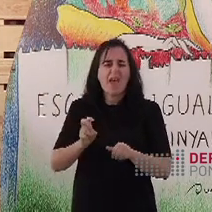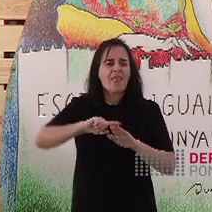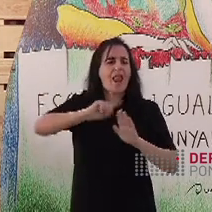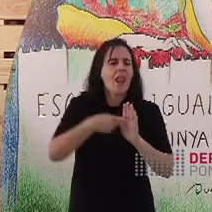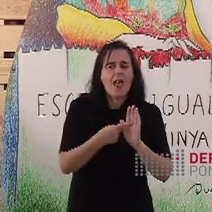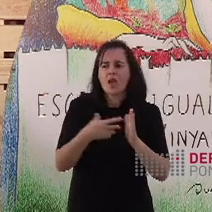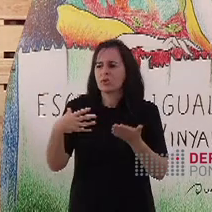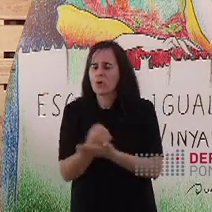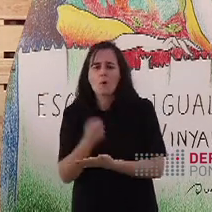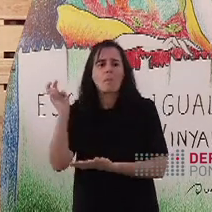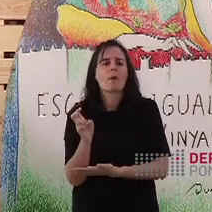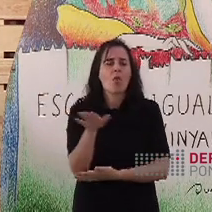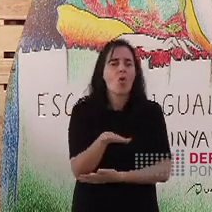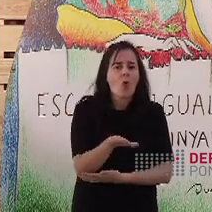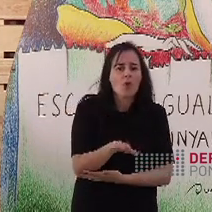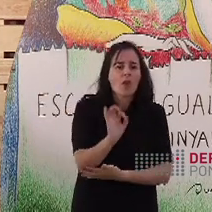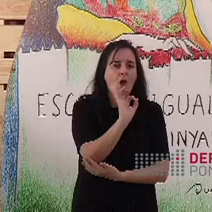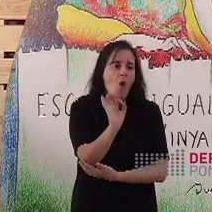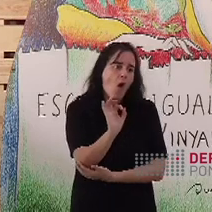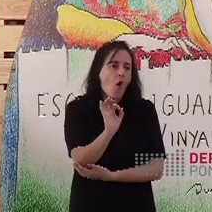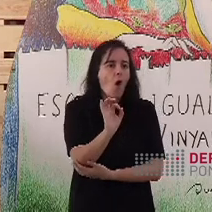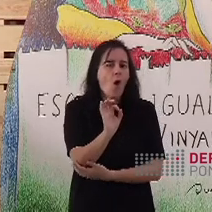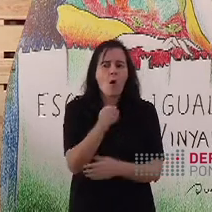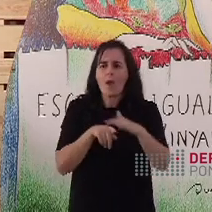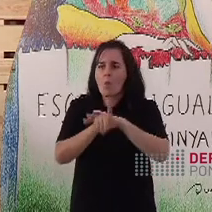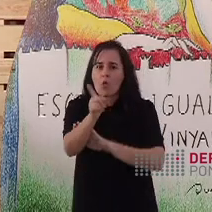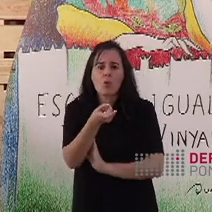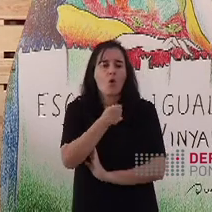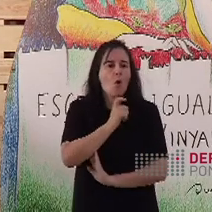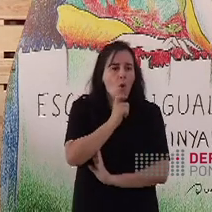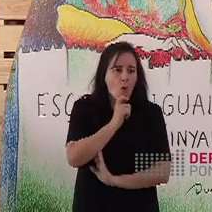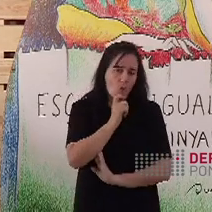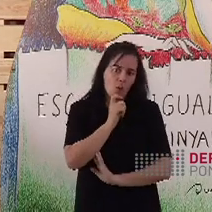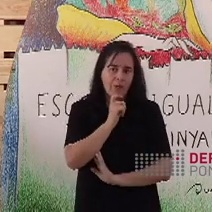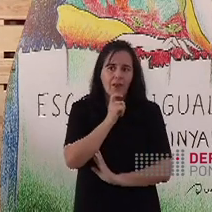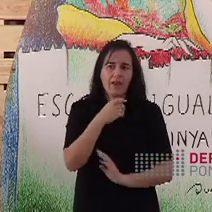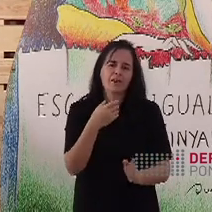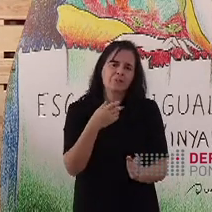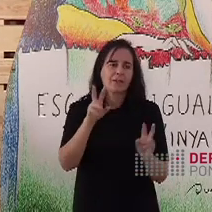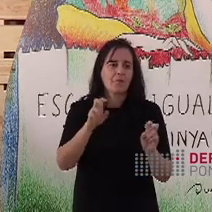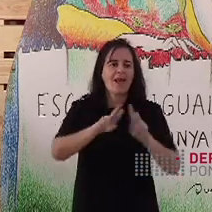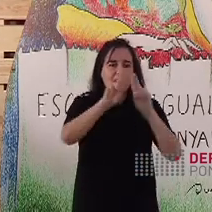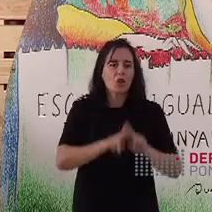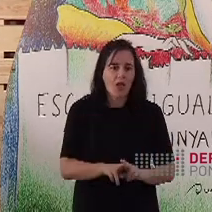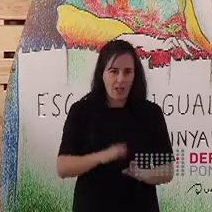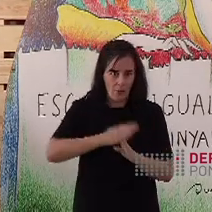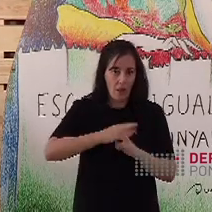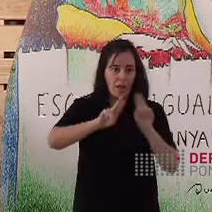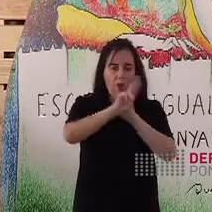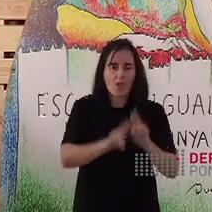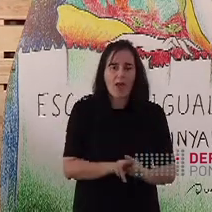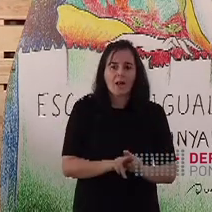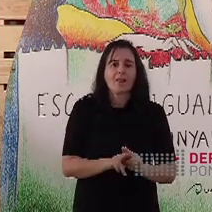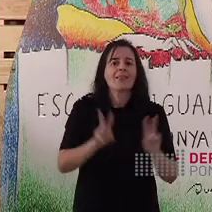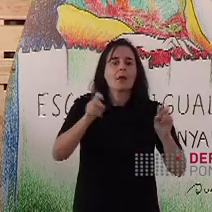legislación, onde veu cal foi o devenir e a evolución do tratamento internacional do tema da trata, sempre se tivo moi claro que era